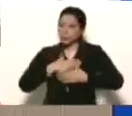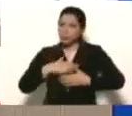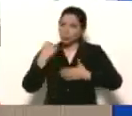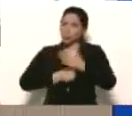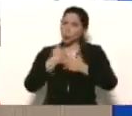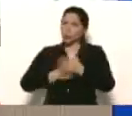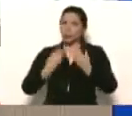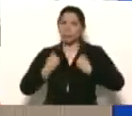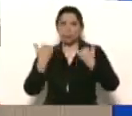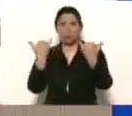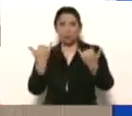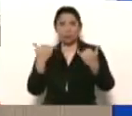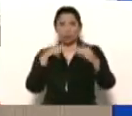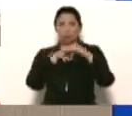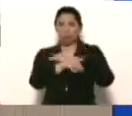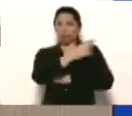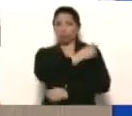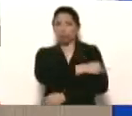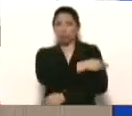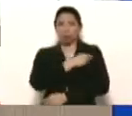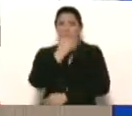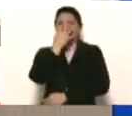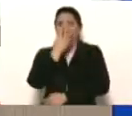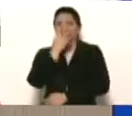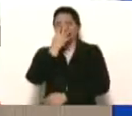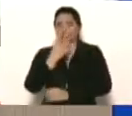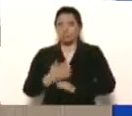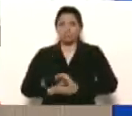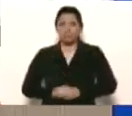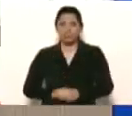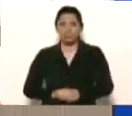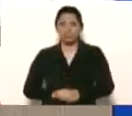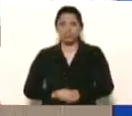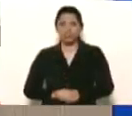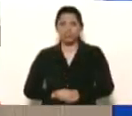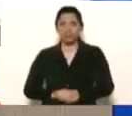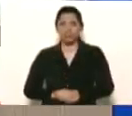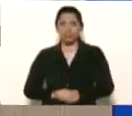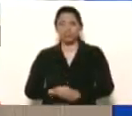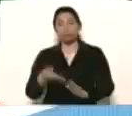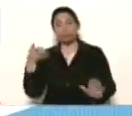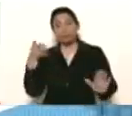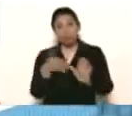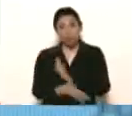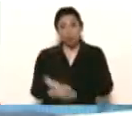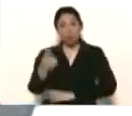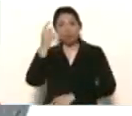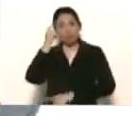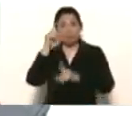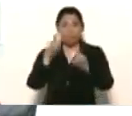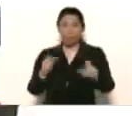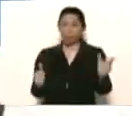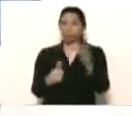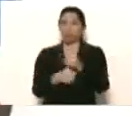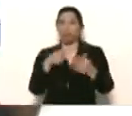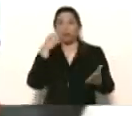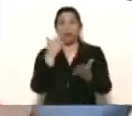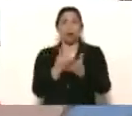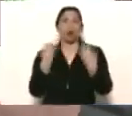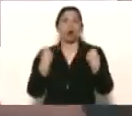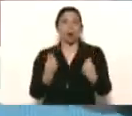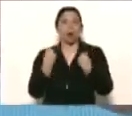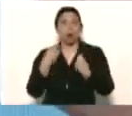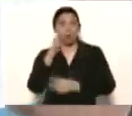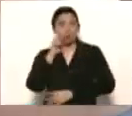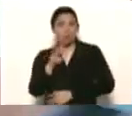vida en estos momentos en una unidad de cuidados intensivos en cuanto a la fecha del diagnóstico fíjense cómo se nota